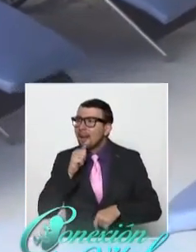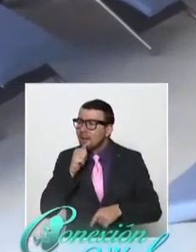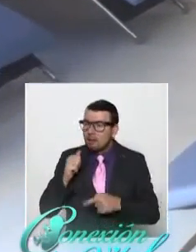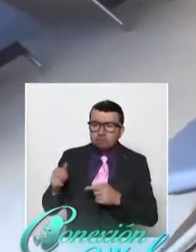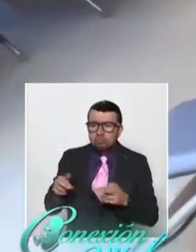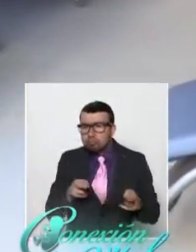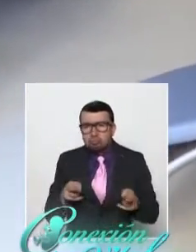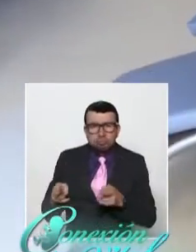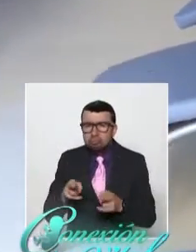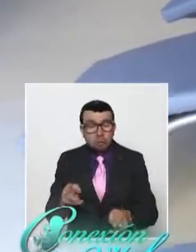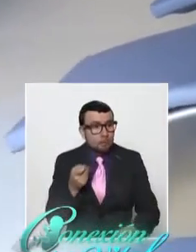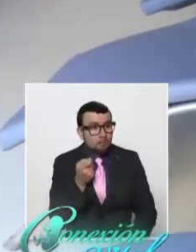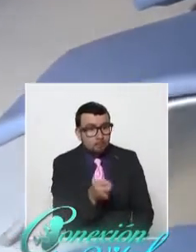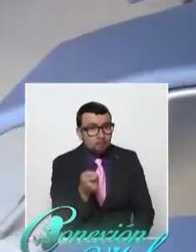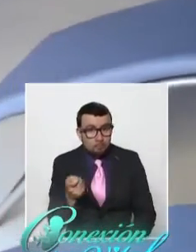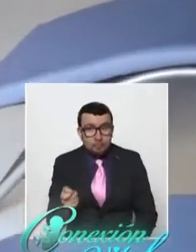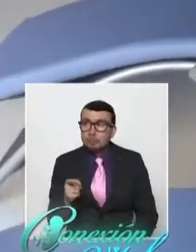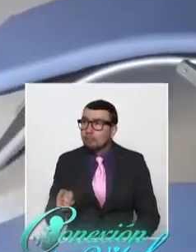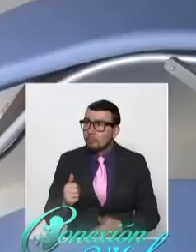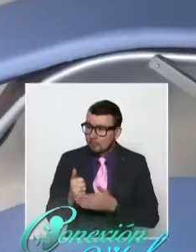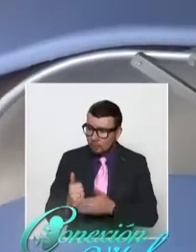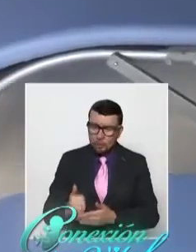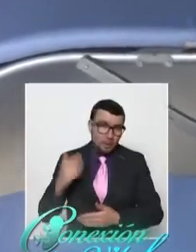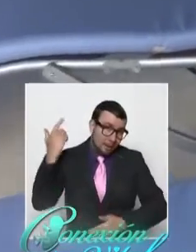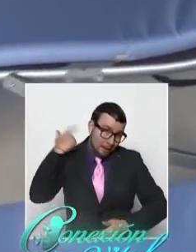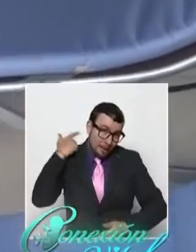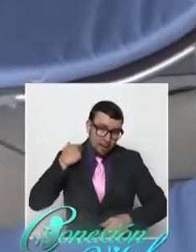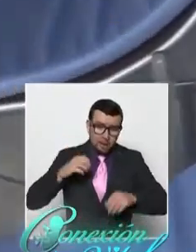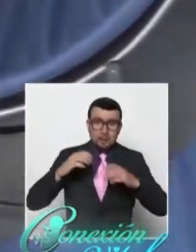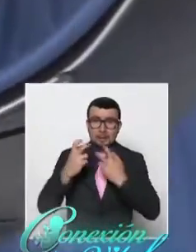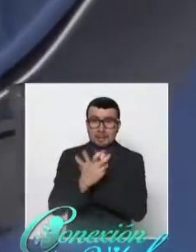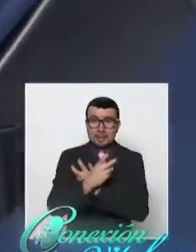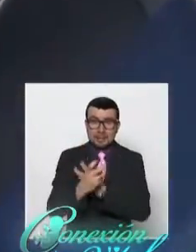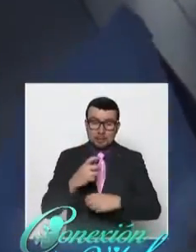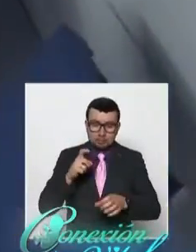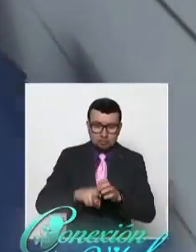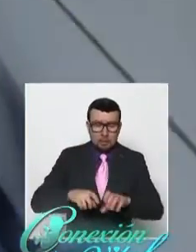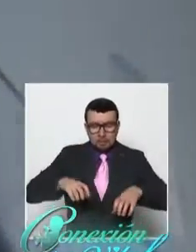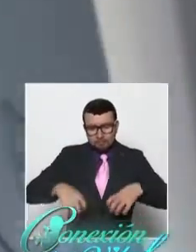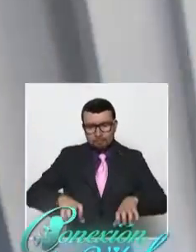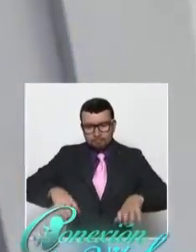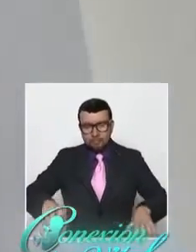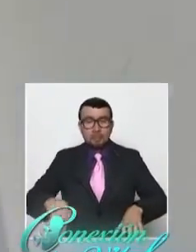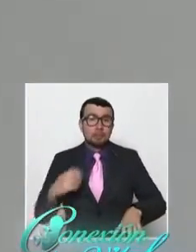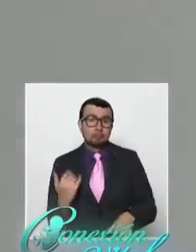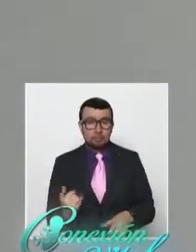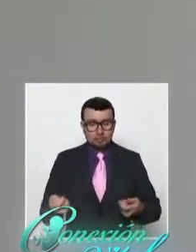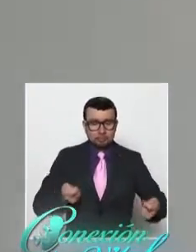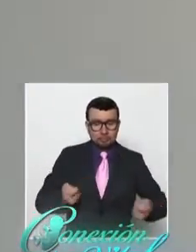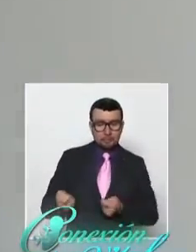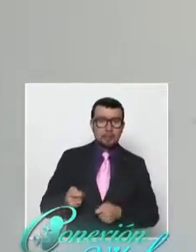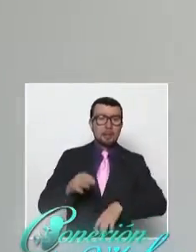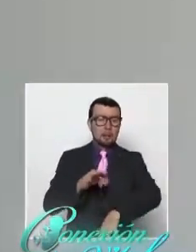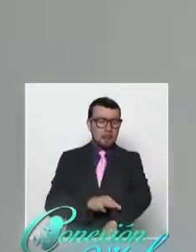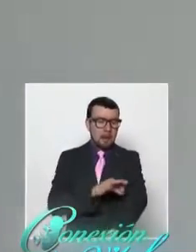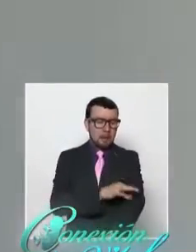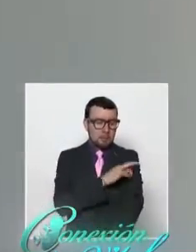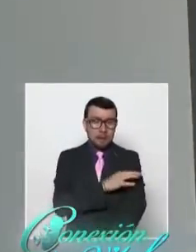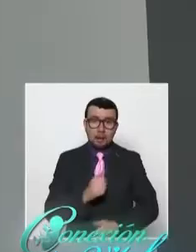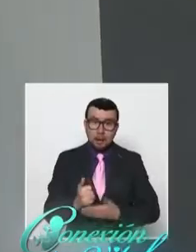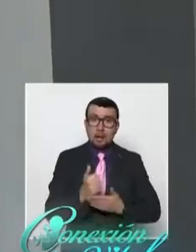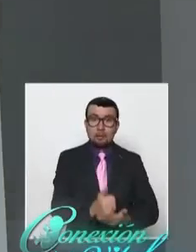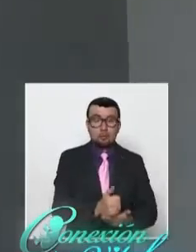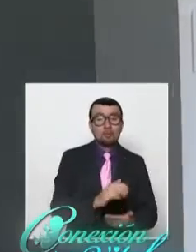estos consultorios se les hace quiropraxia, se les hace masaje, se les hace acupuntura, luego pasan a